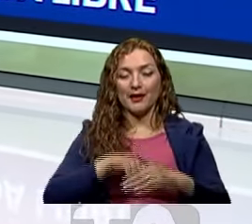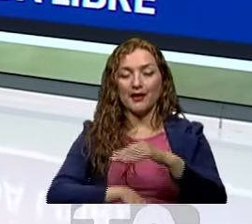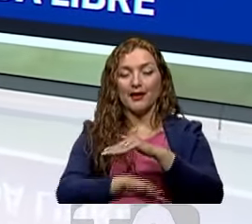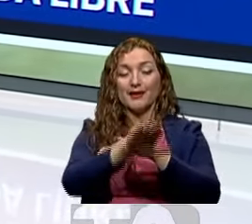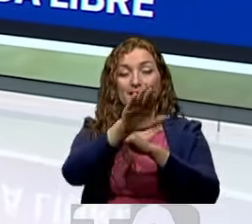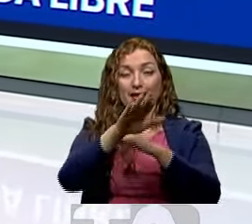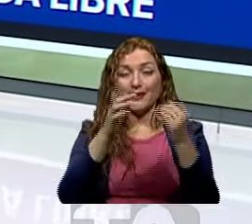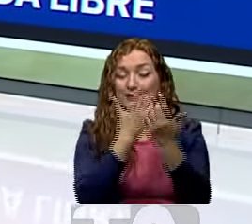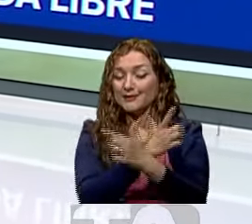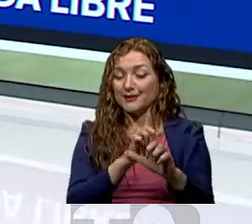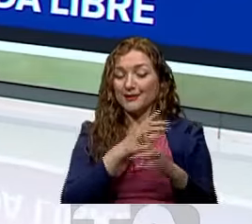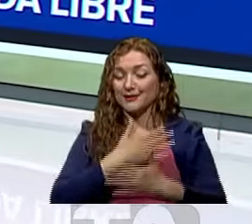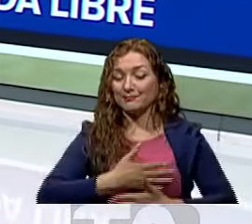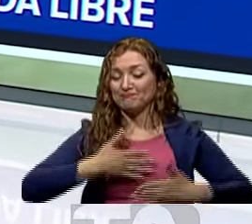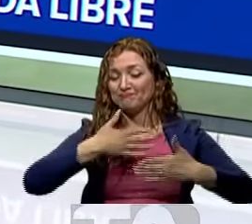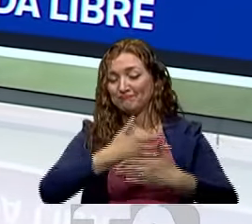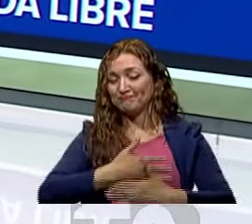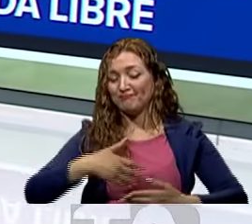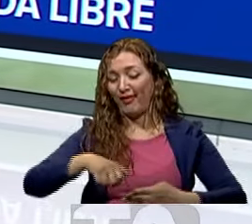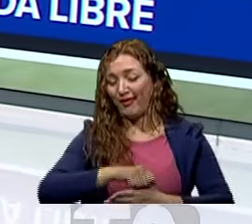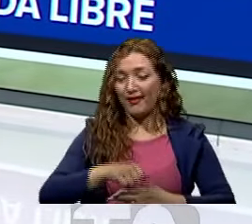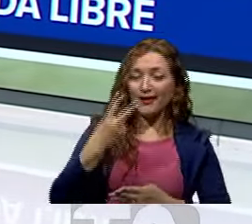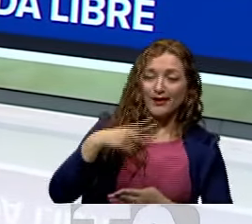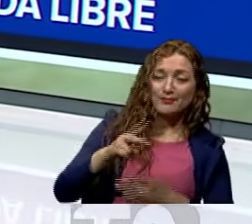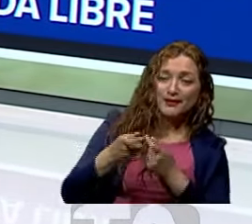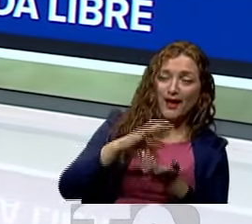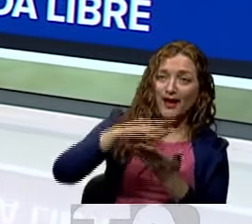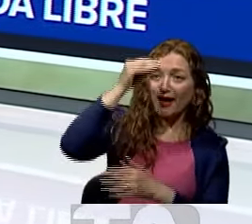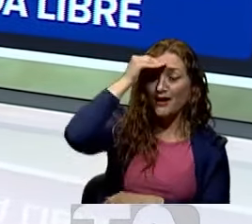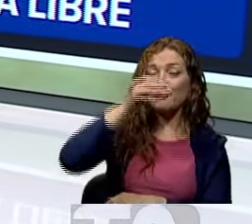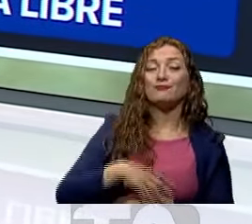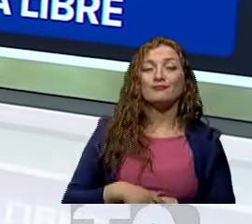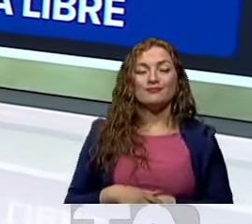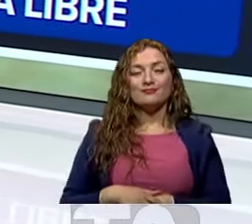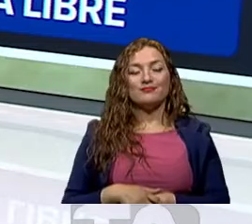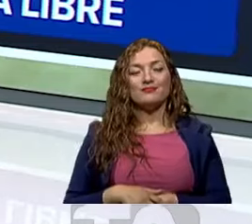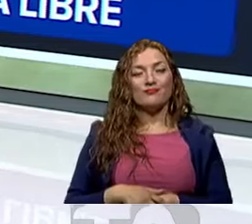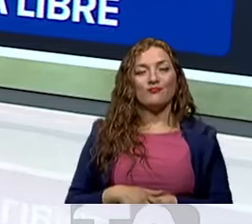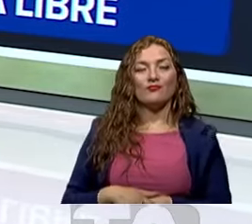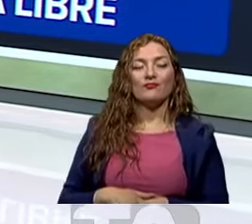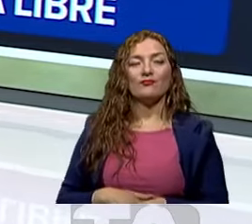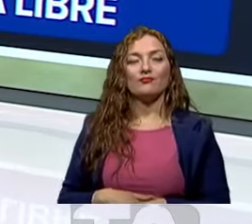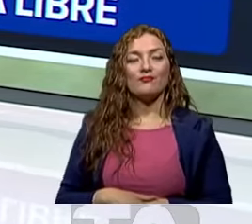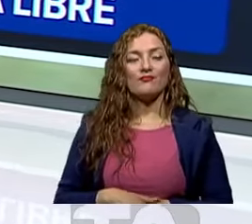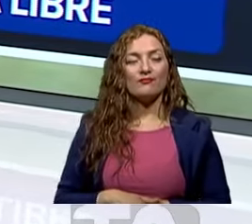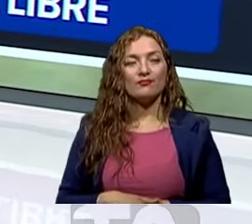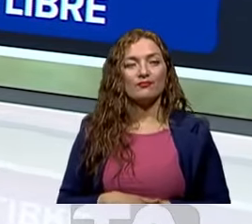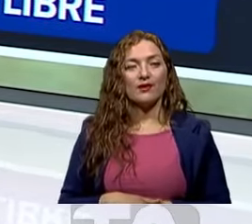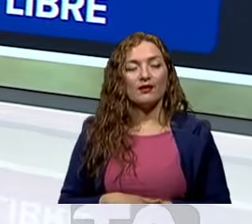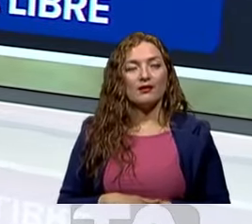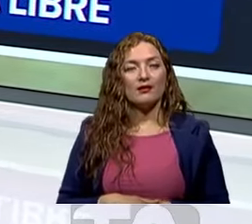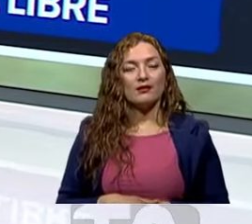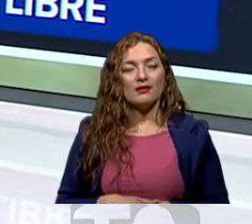ustedes podrán disfrutar de los ensayos, de los talleres que les habíamos comentado, como pueden observar en